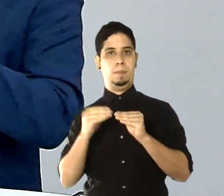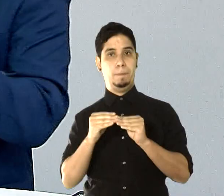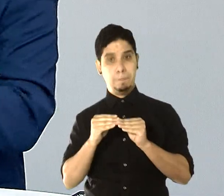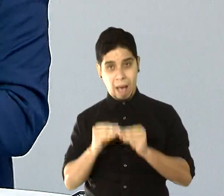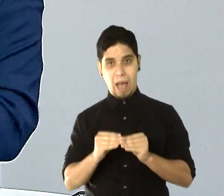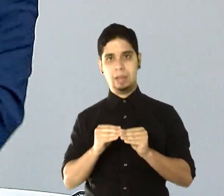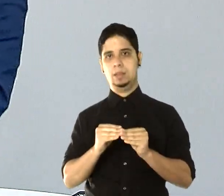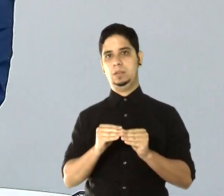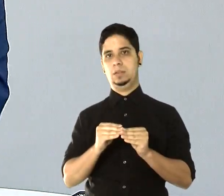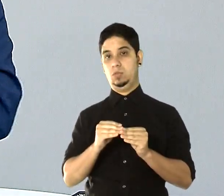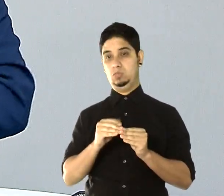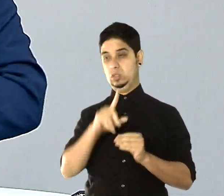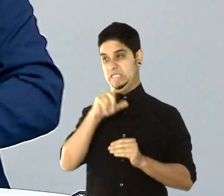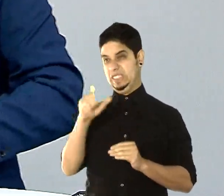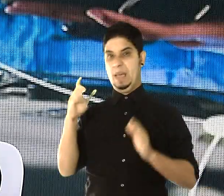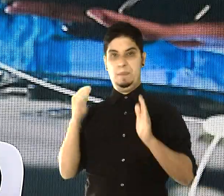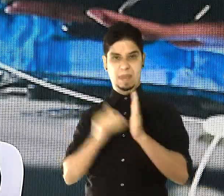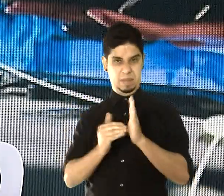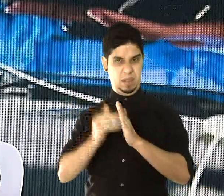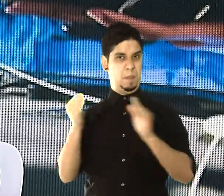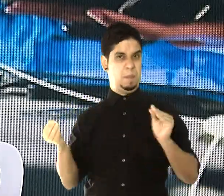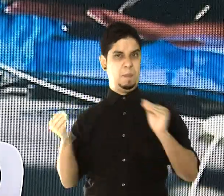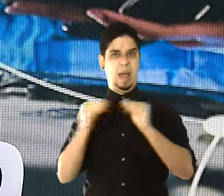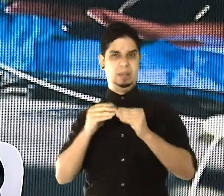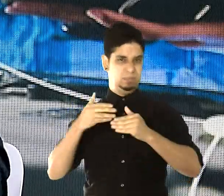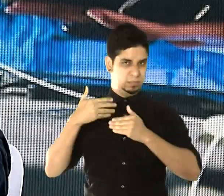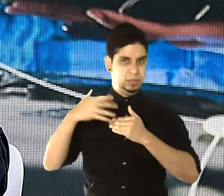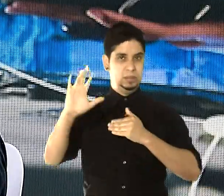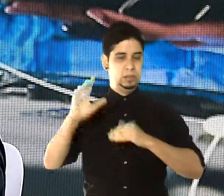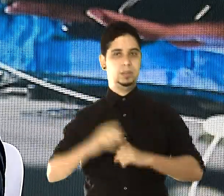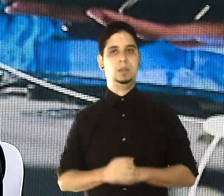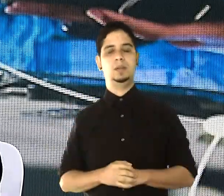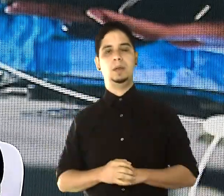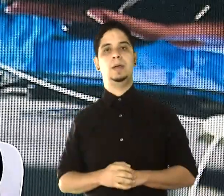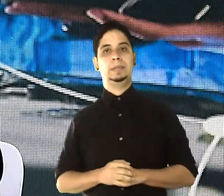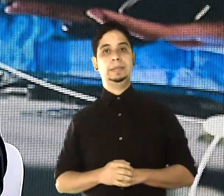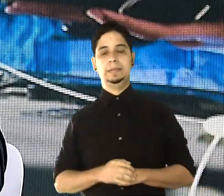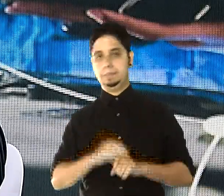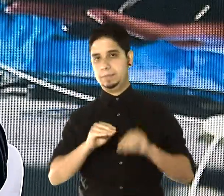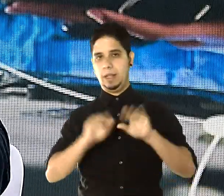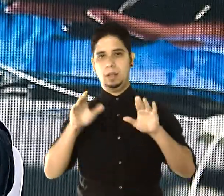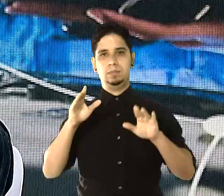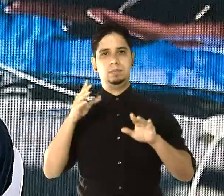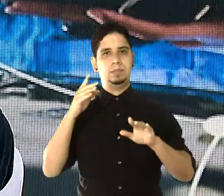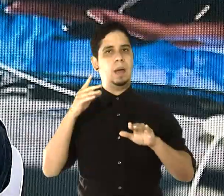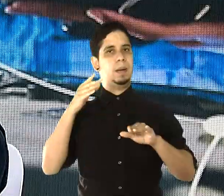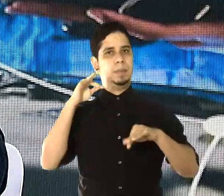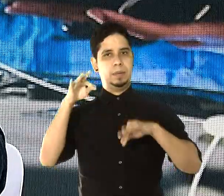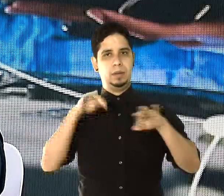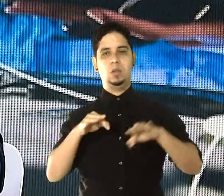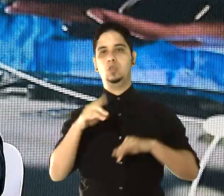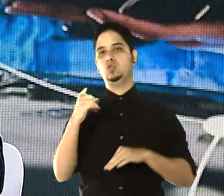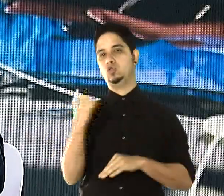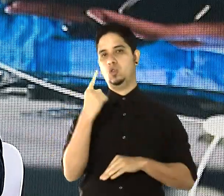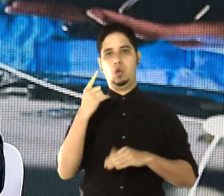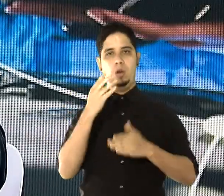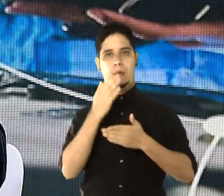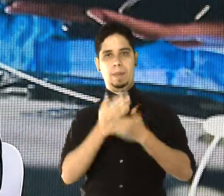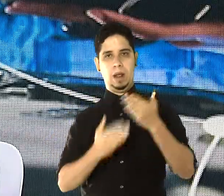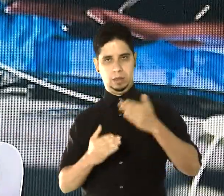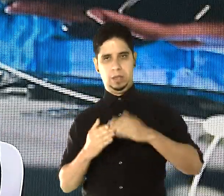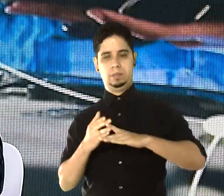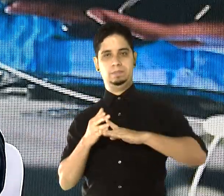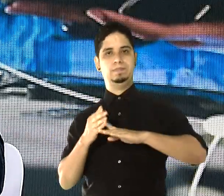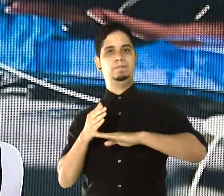mucho más que eso. Definitivamente, para poner en contexto, solamente en lo que es la reconstrucción por